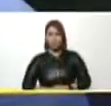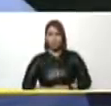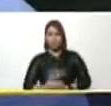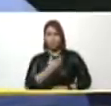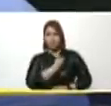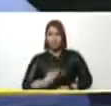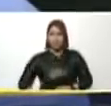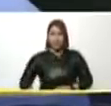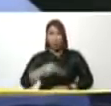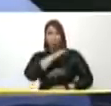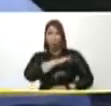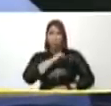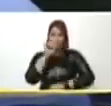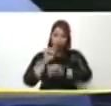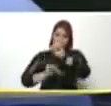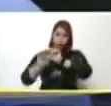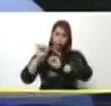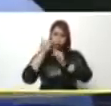de la Comisión de Defensa,